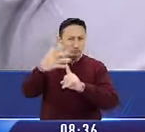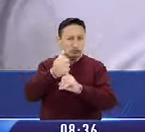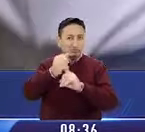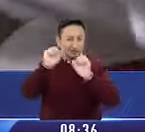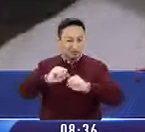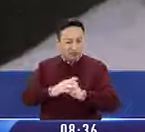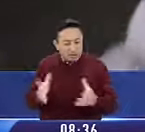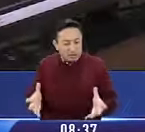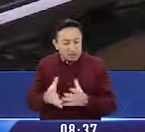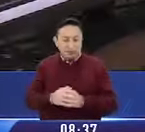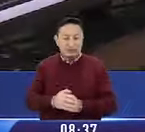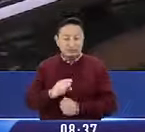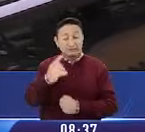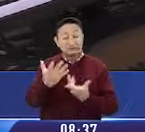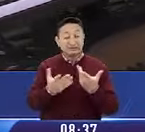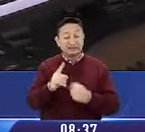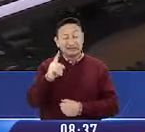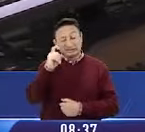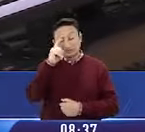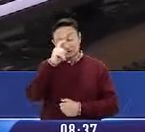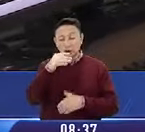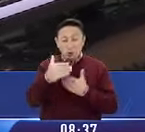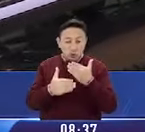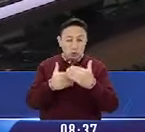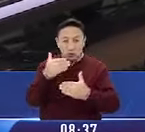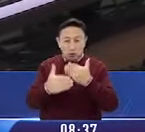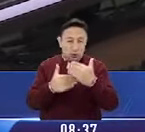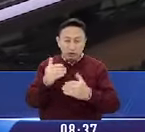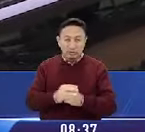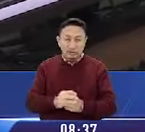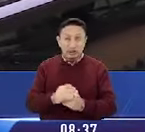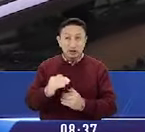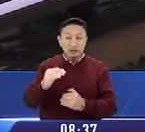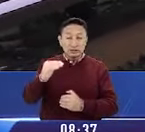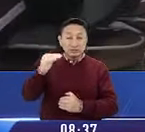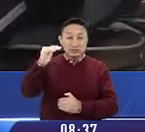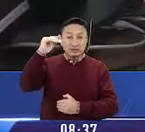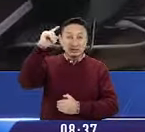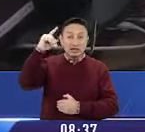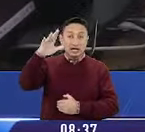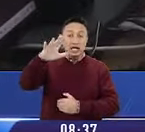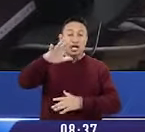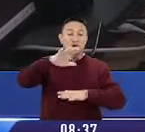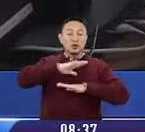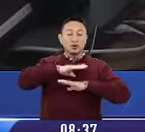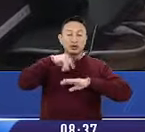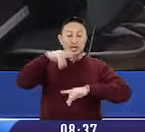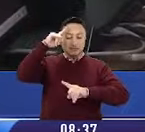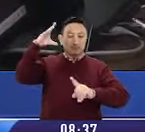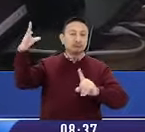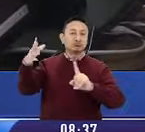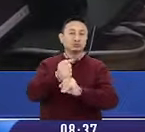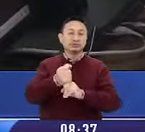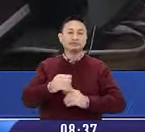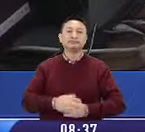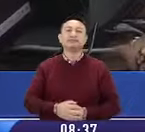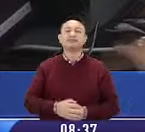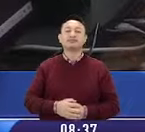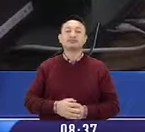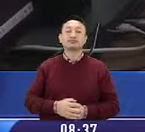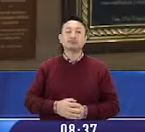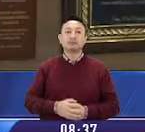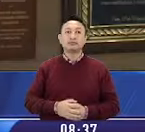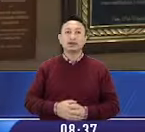el camino se torna más empinado, sin embargo, en la cima espera la satisfacción de cumplir como madre y mujer